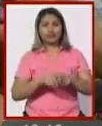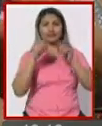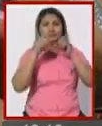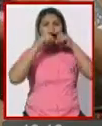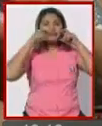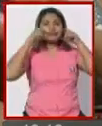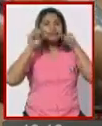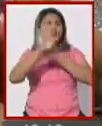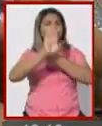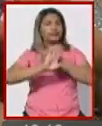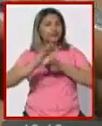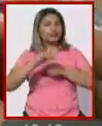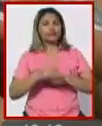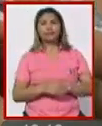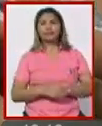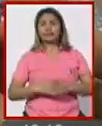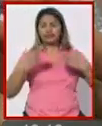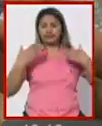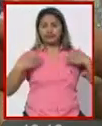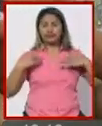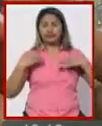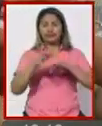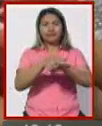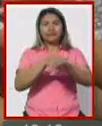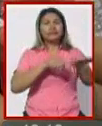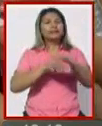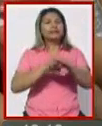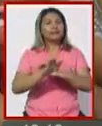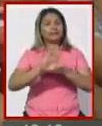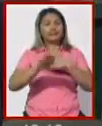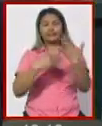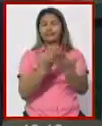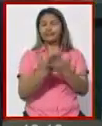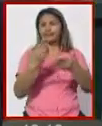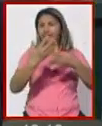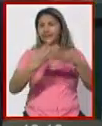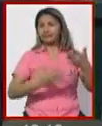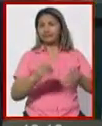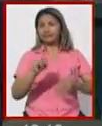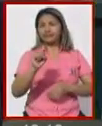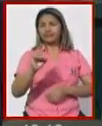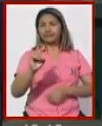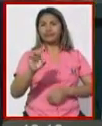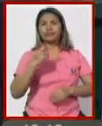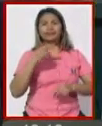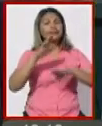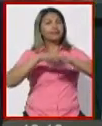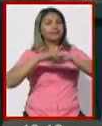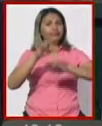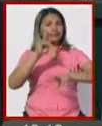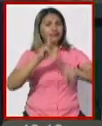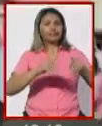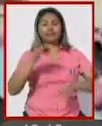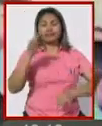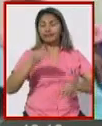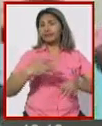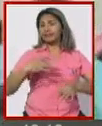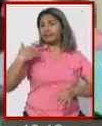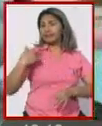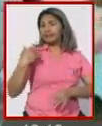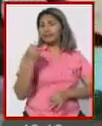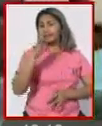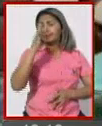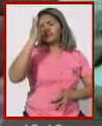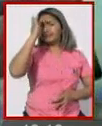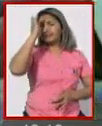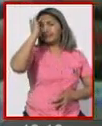barbijos, de ropas, de guantes, etcétera, ¿no? El CEDES recomienda a las personas que al menor síntoma como